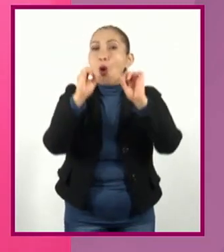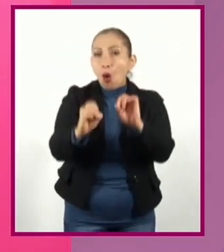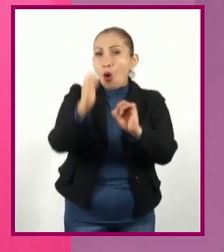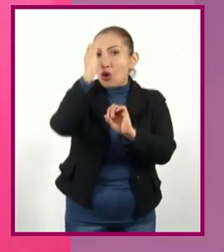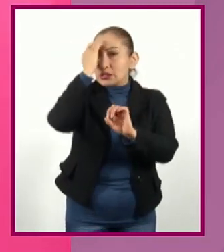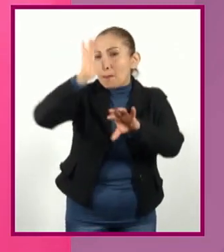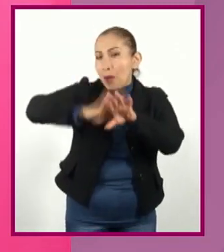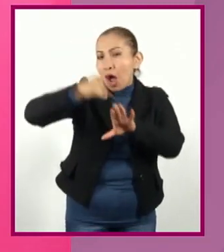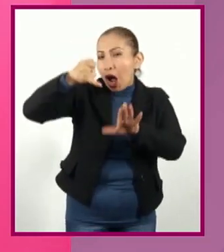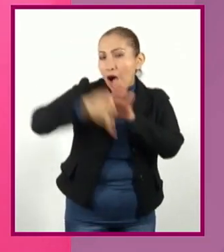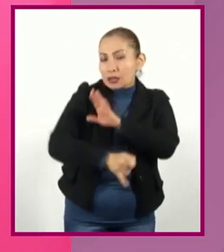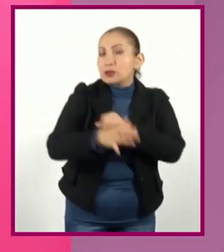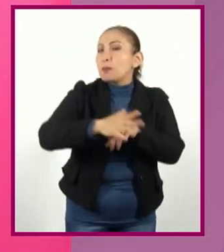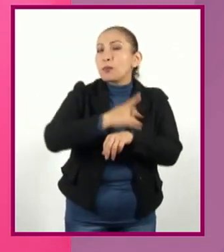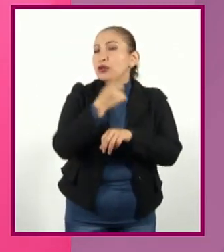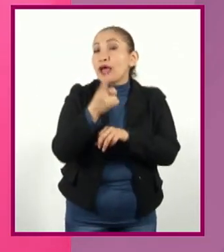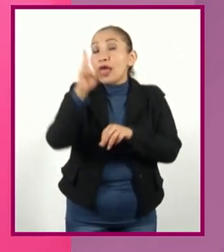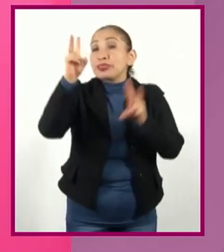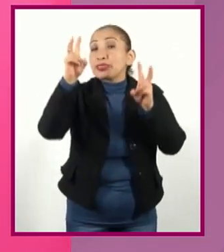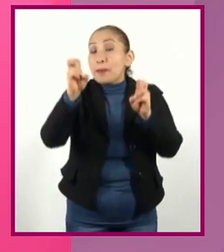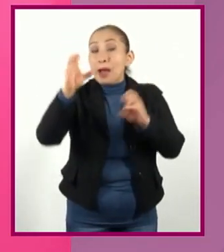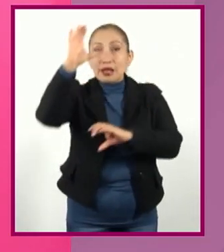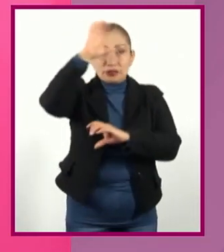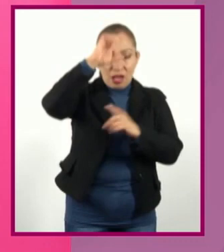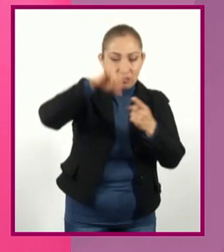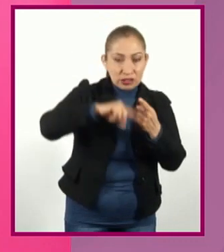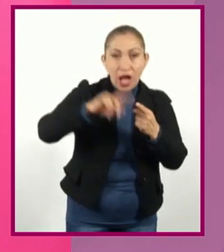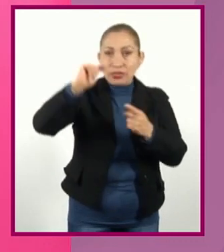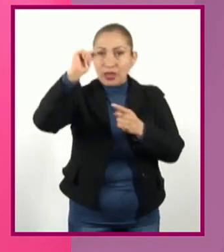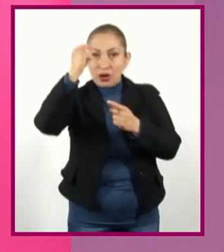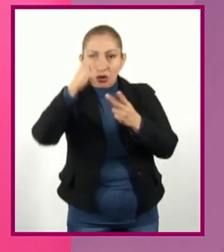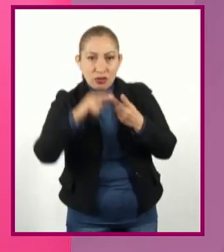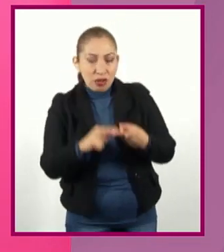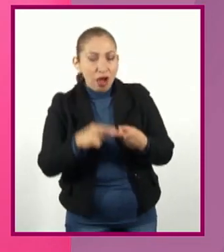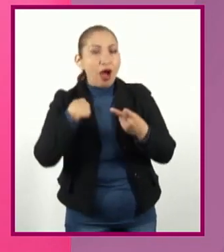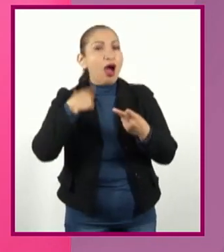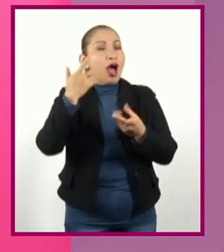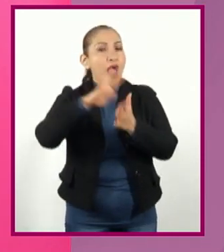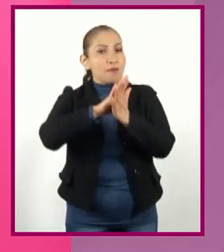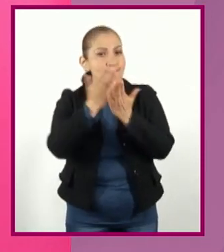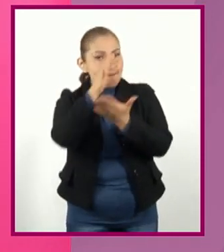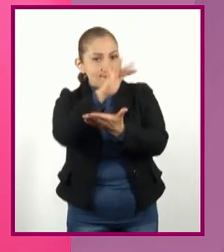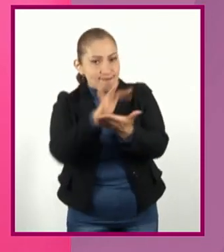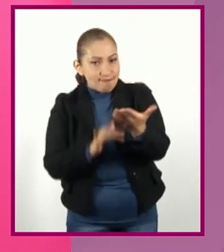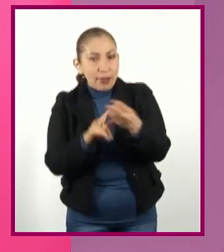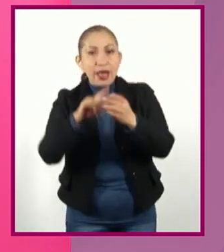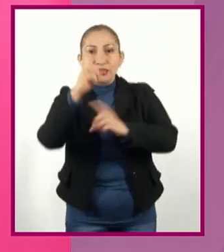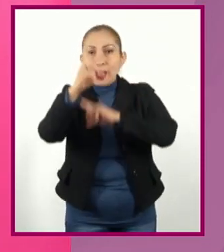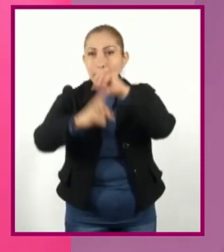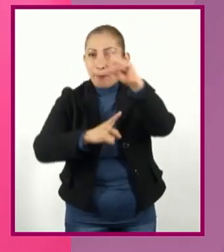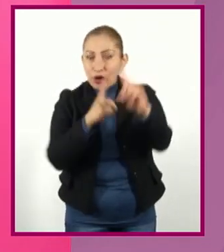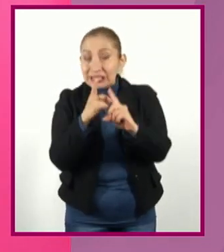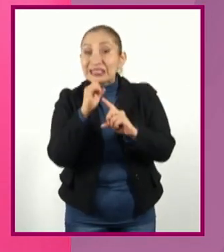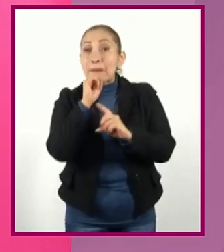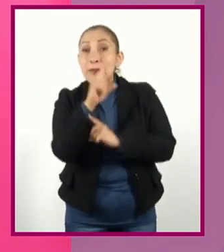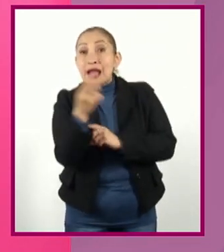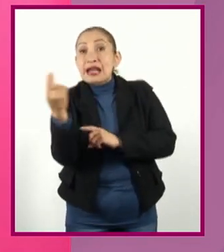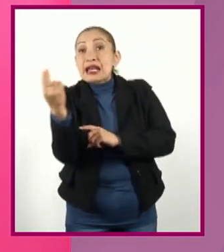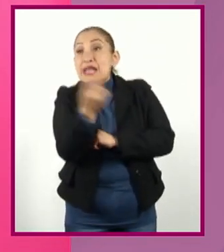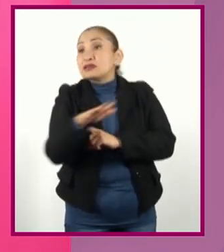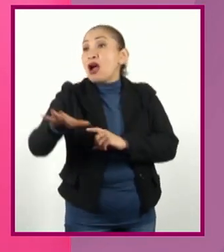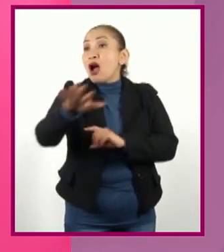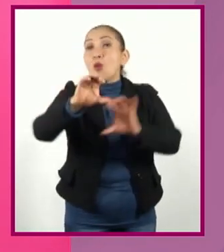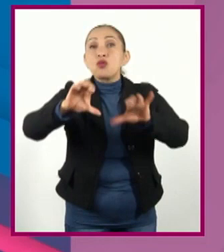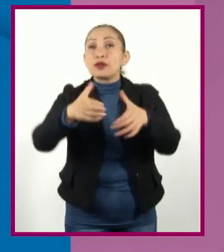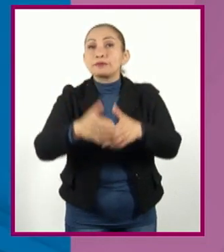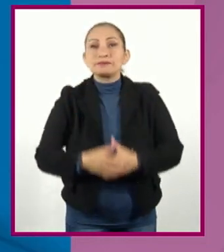permiten indagar sobre temas ligados a la ciencia, la tecnología, la literatura, los deportes y las necesidades de la